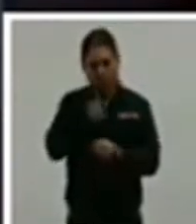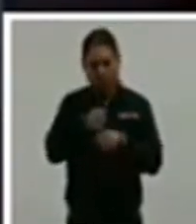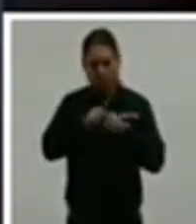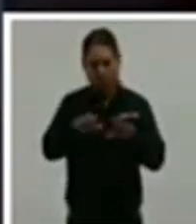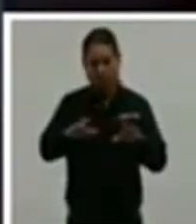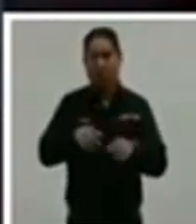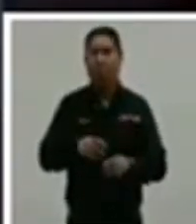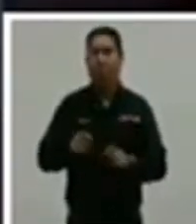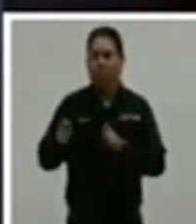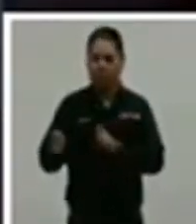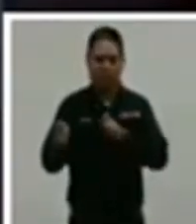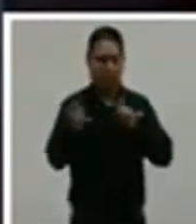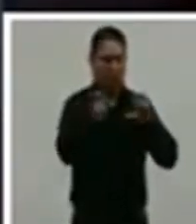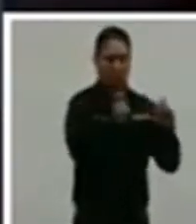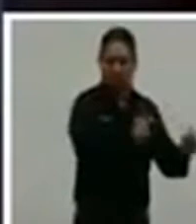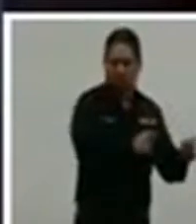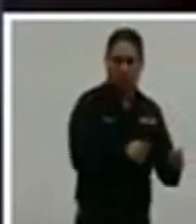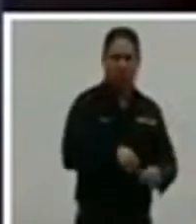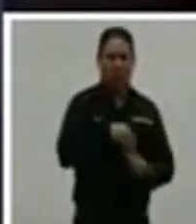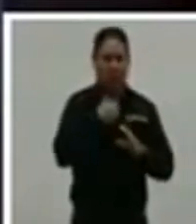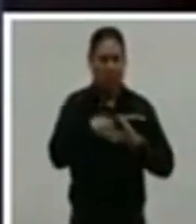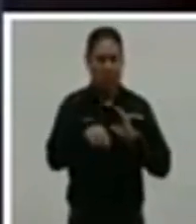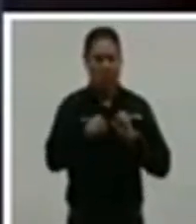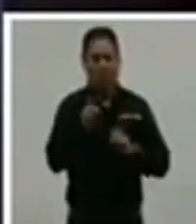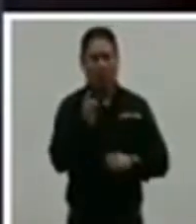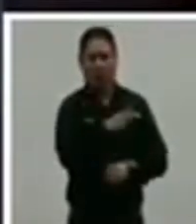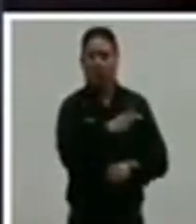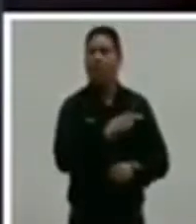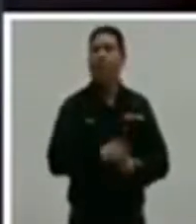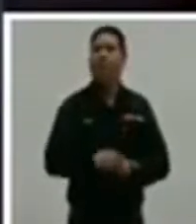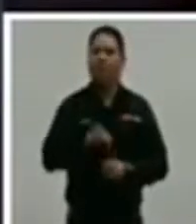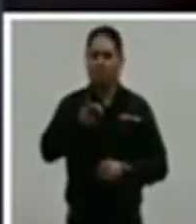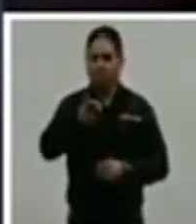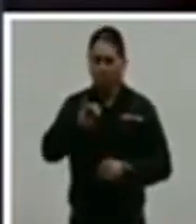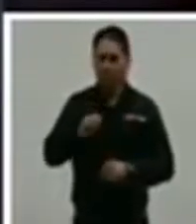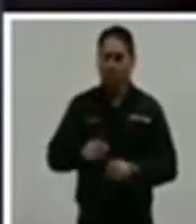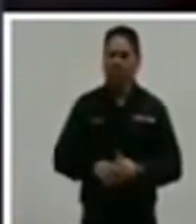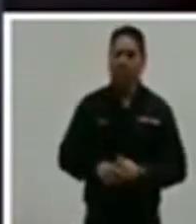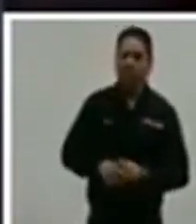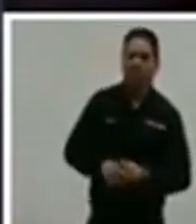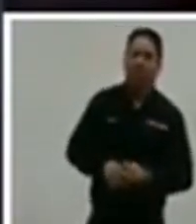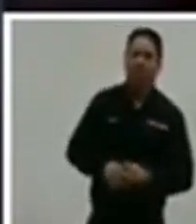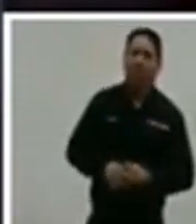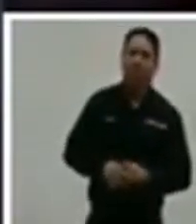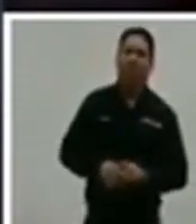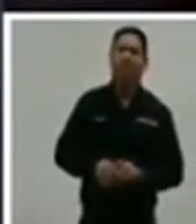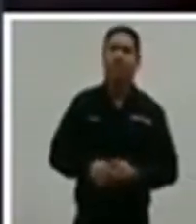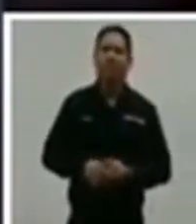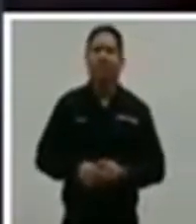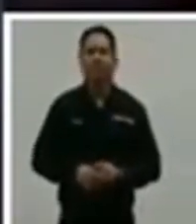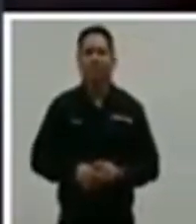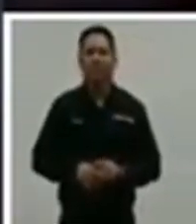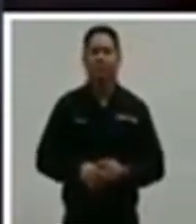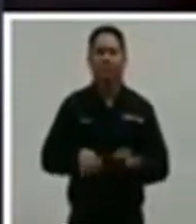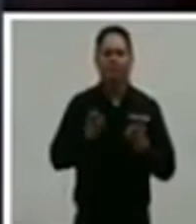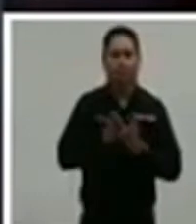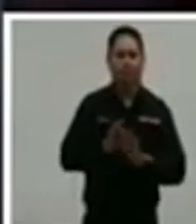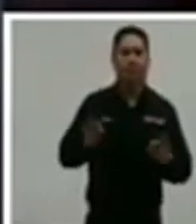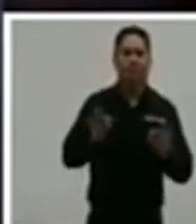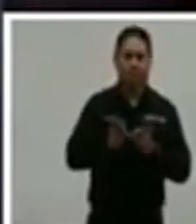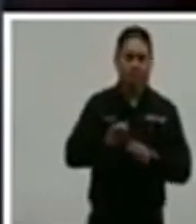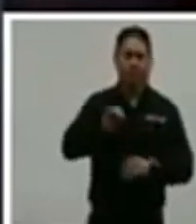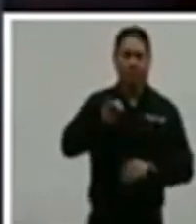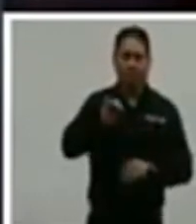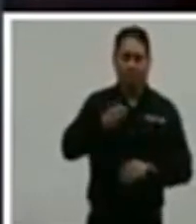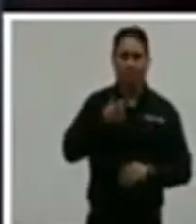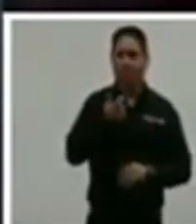gusto se la hago de llegar vía electrónica, porque sí es muy importante. Debemos de partir de la base que necesitamos tener la